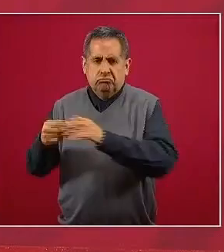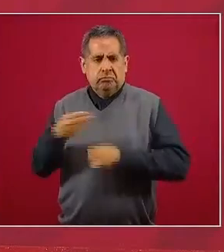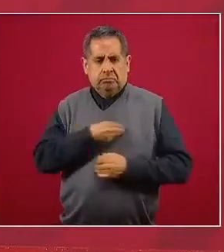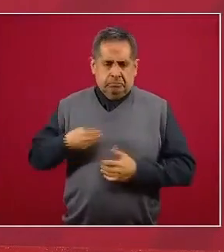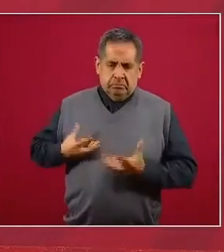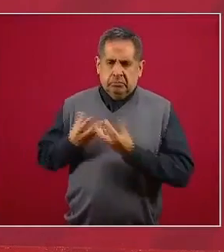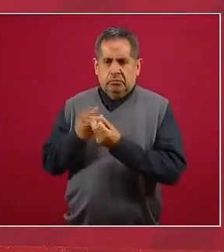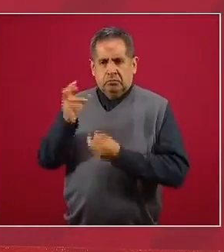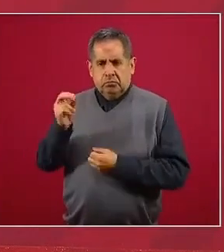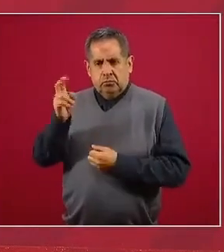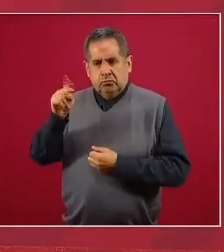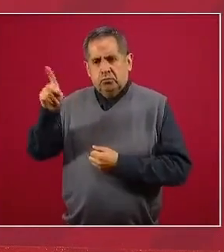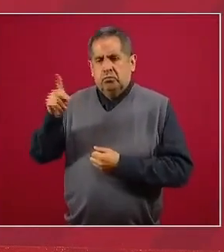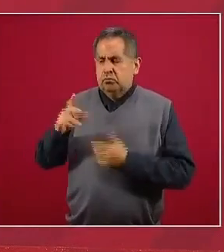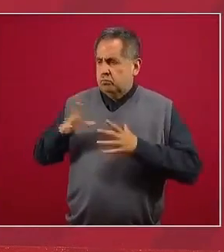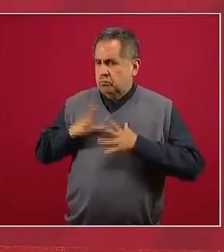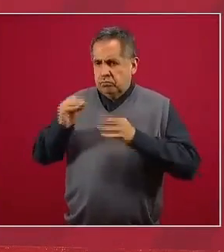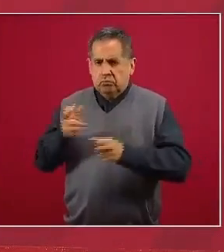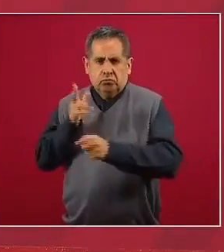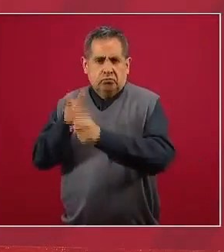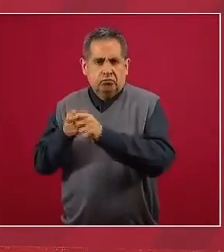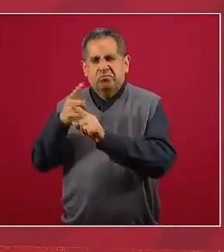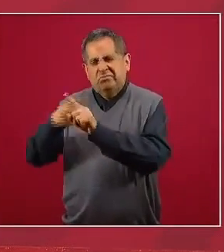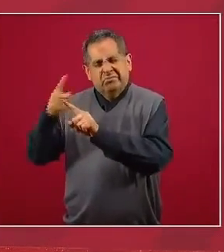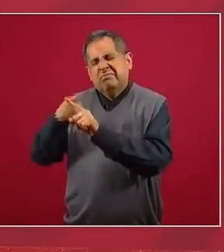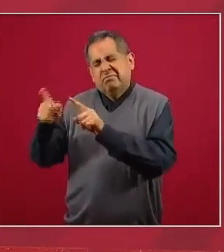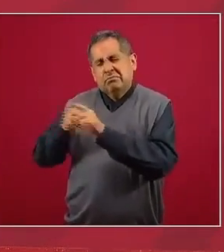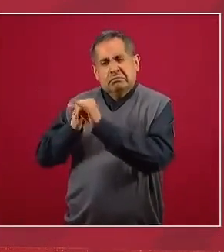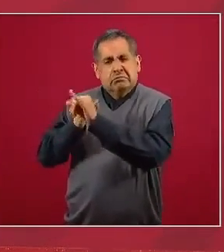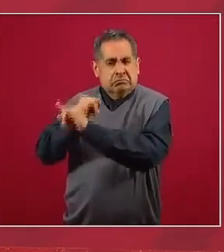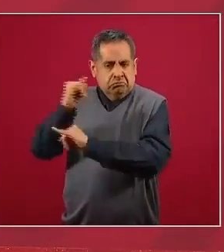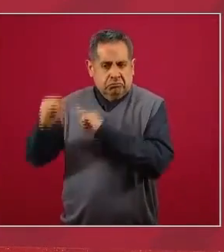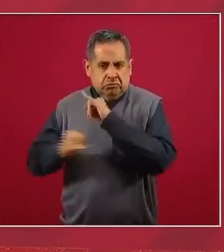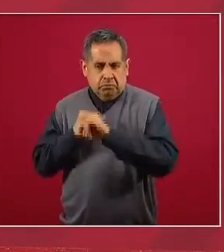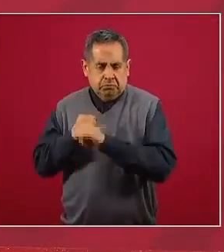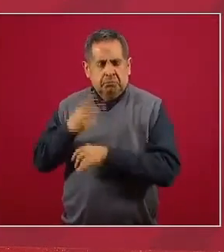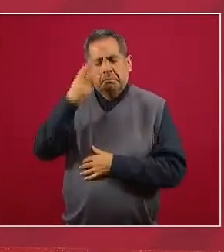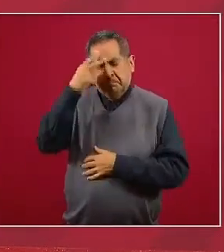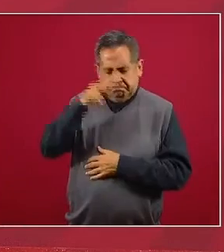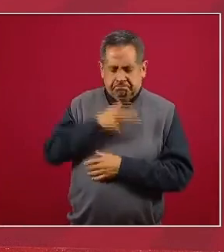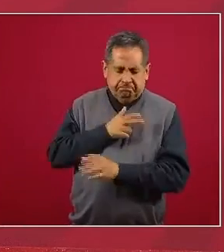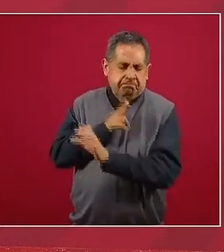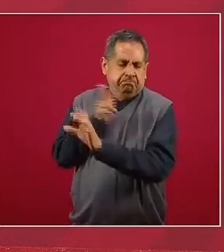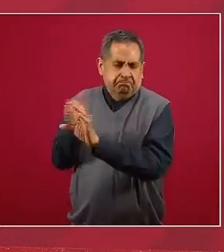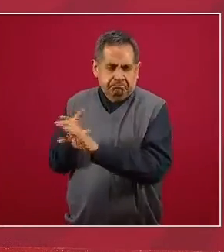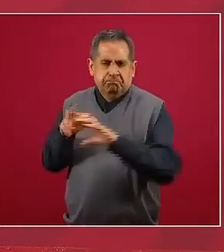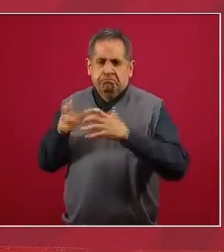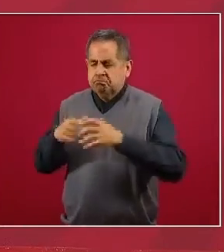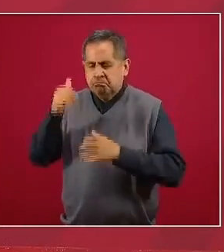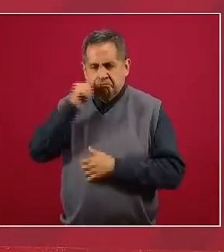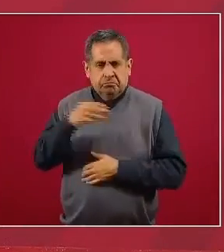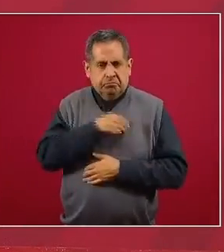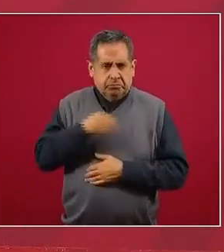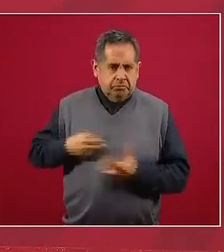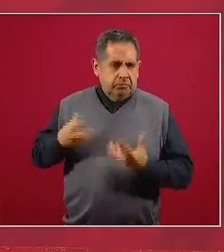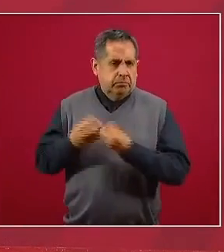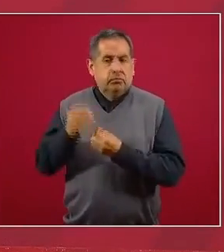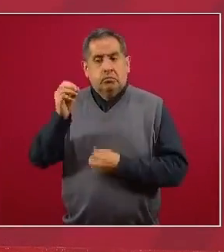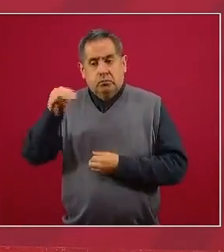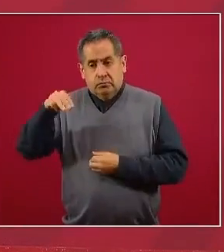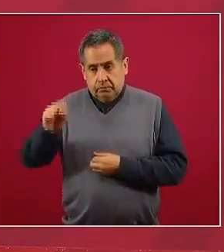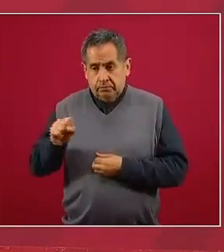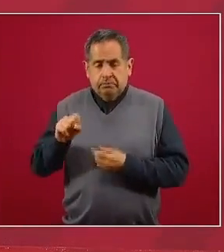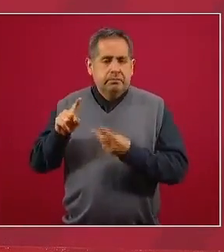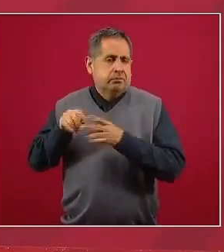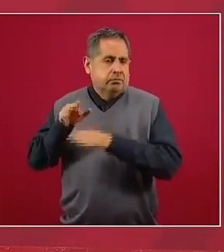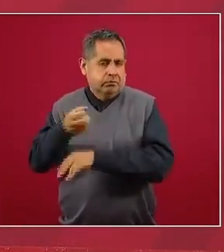las Naciones Unidas desde que se fundó, es miembro de todos los organismos especializados de Naciones Unidas, incluida la OMS,